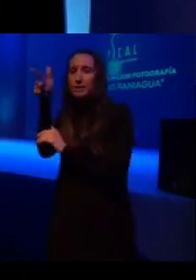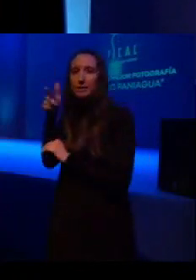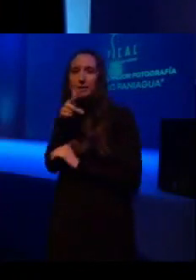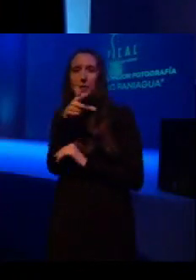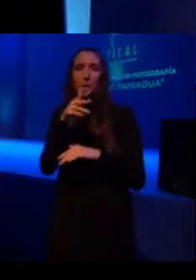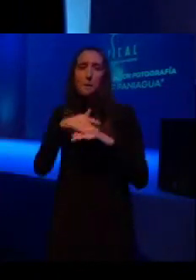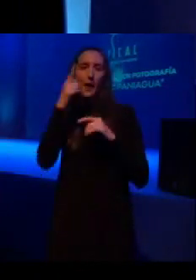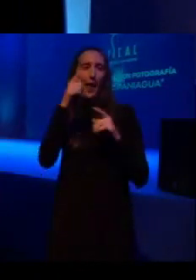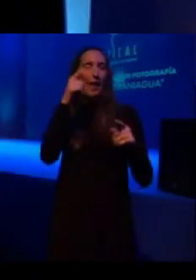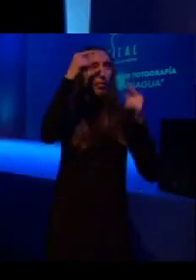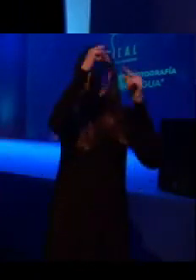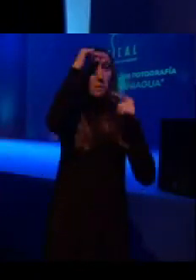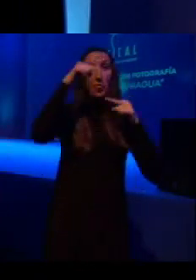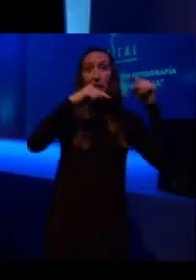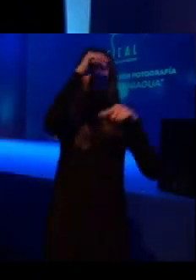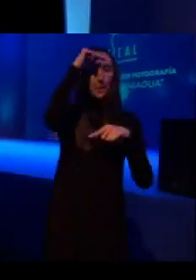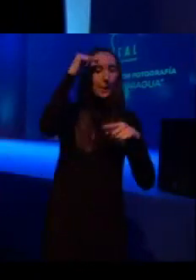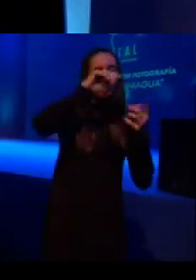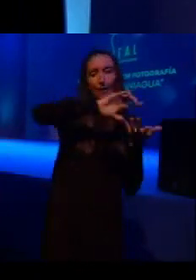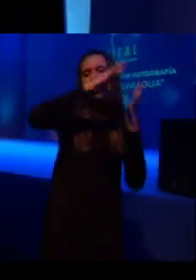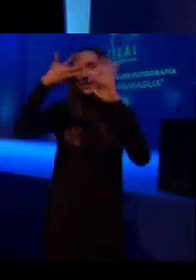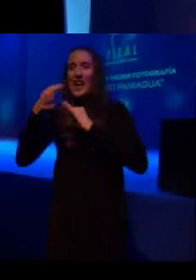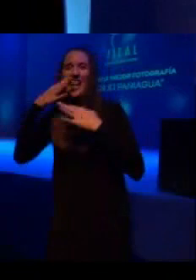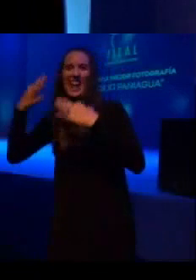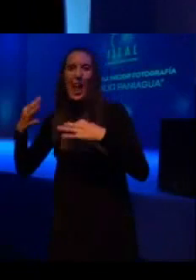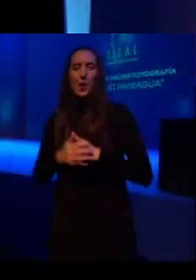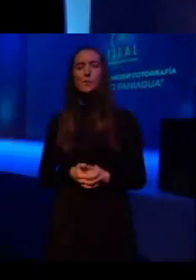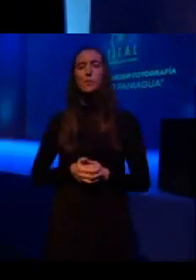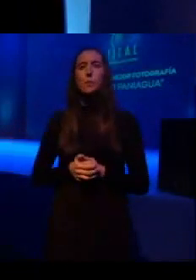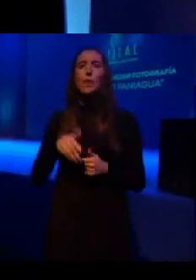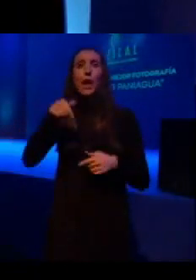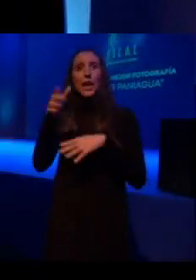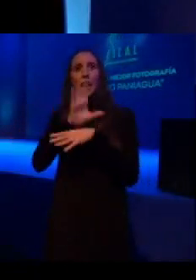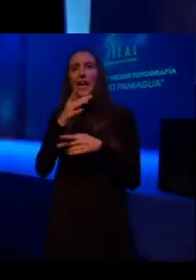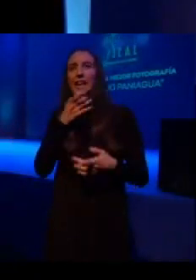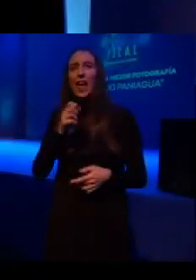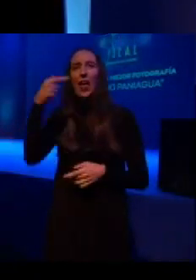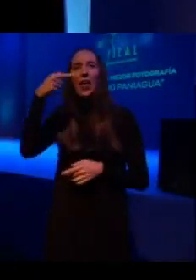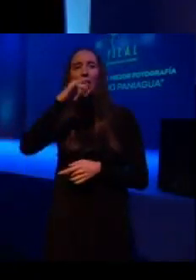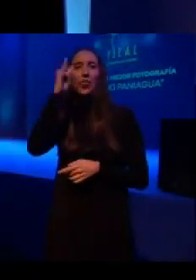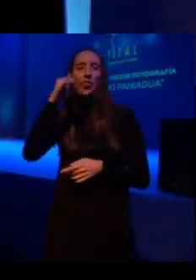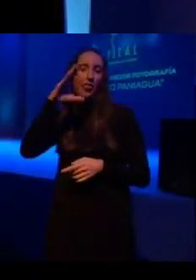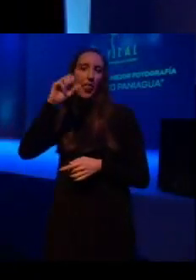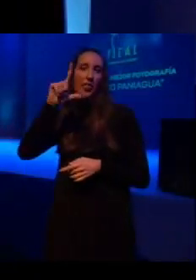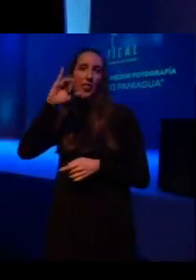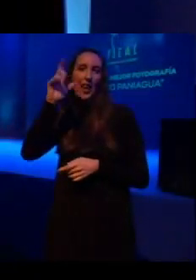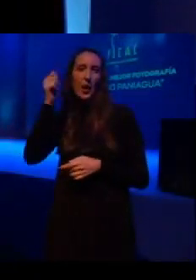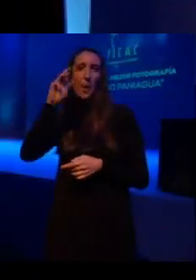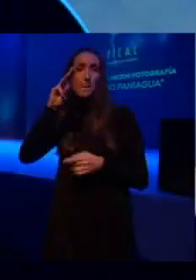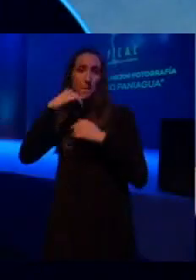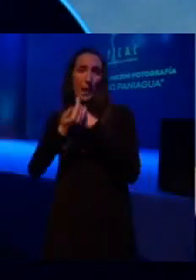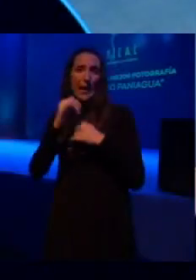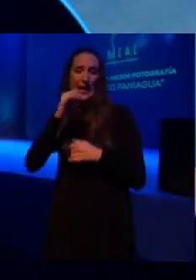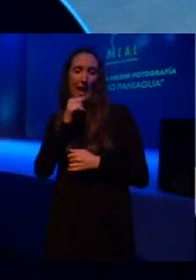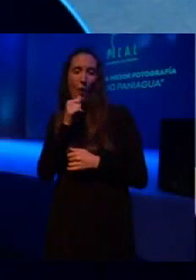película tiene en su cabeza. Y si hay maestro de la luz en nuestro cine, ese es Cecilio Paniagua, director de fotografía almeriense, que da nombre